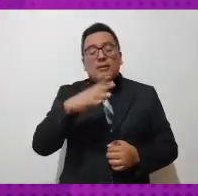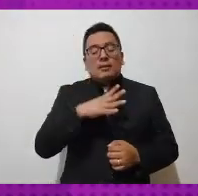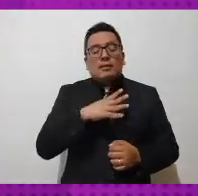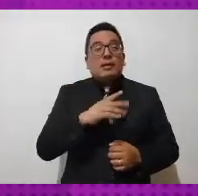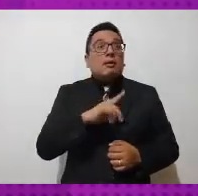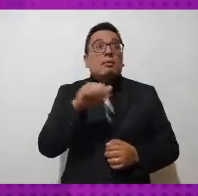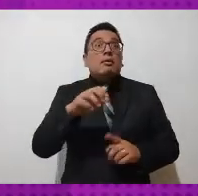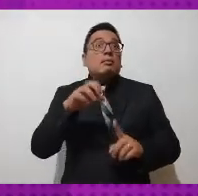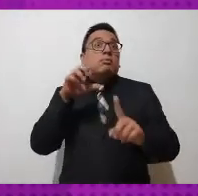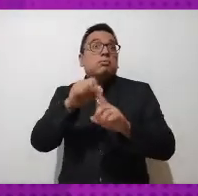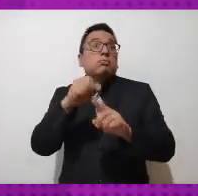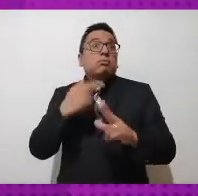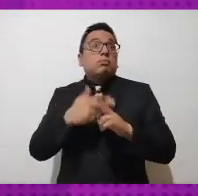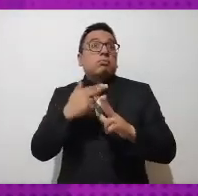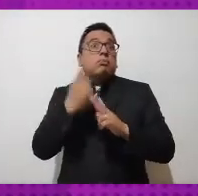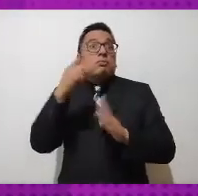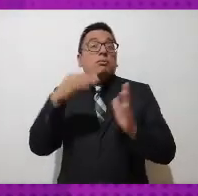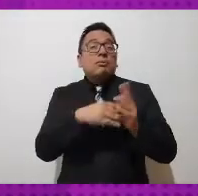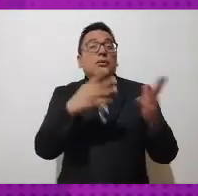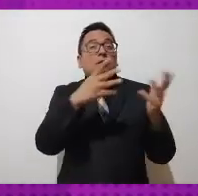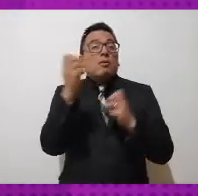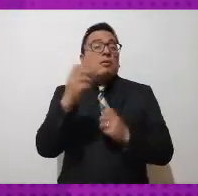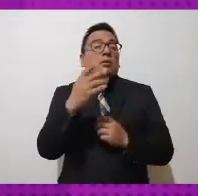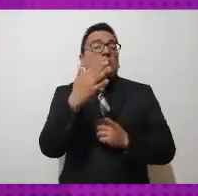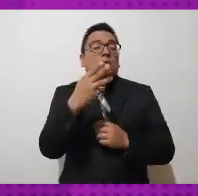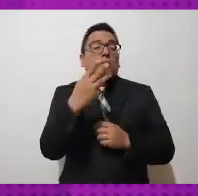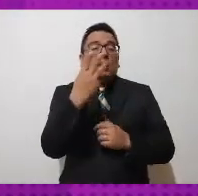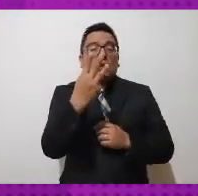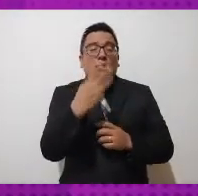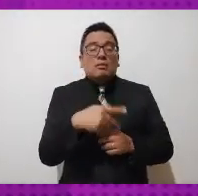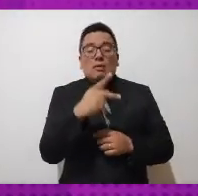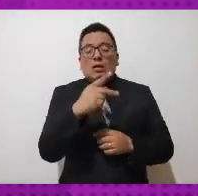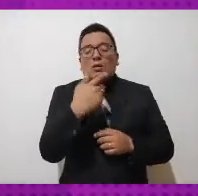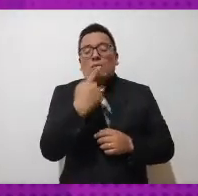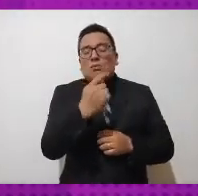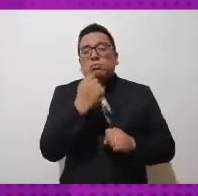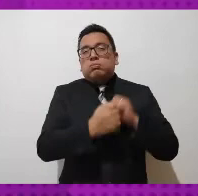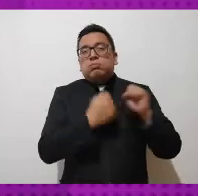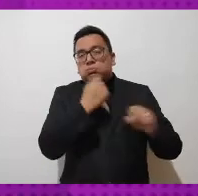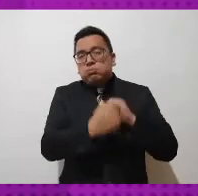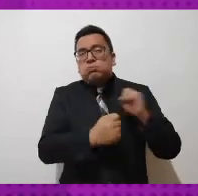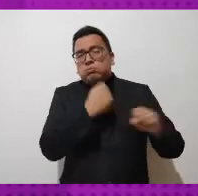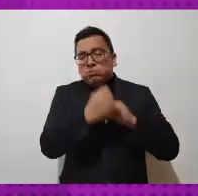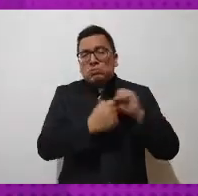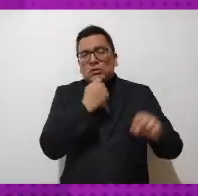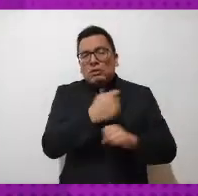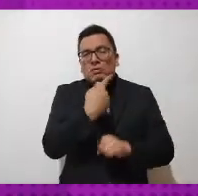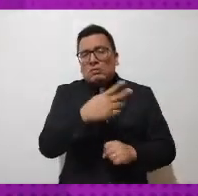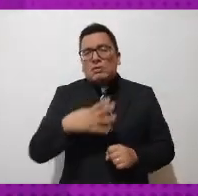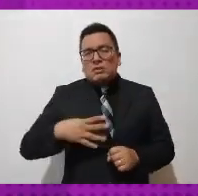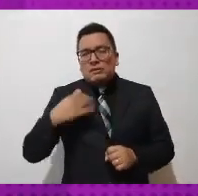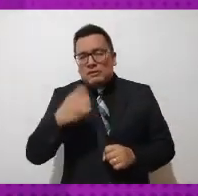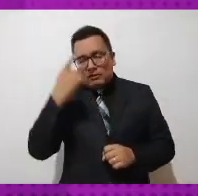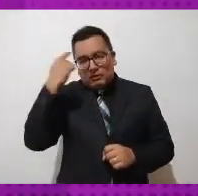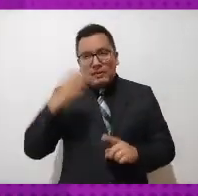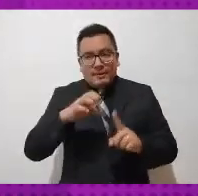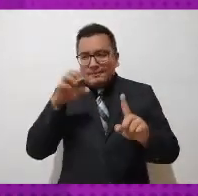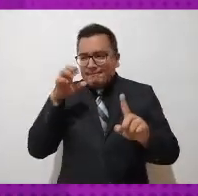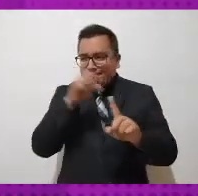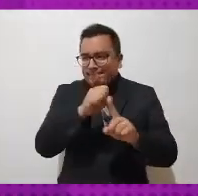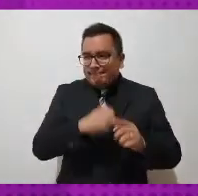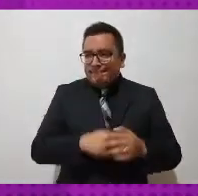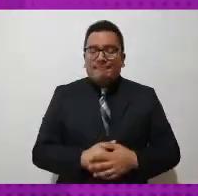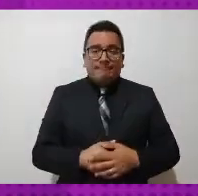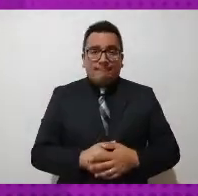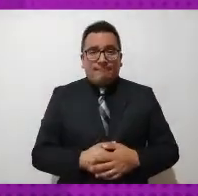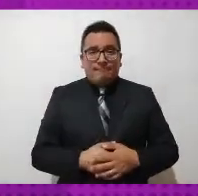hasta 1953, pero que fueron años, de décadas en realidad, de lucha para conseguir